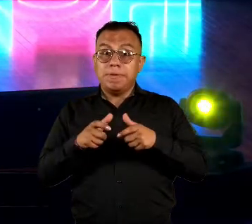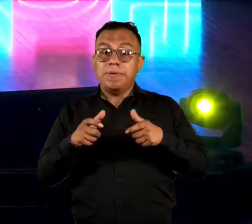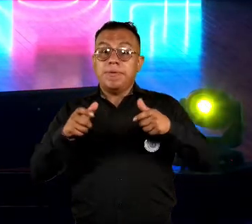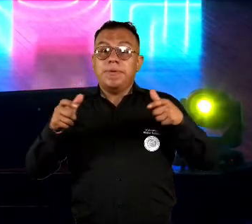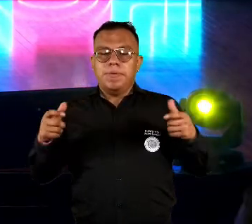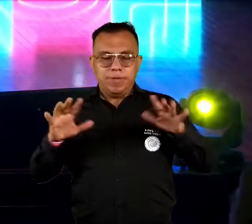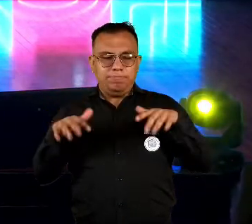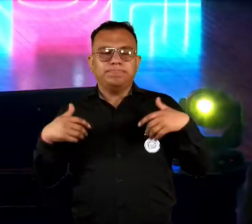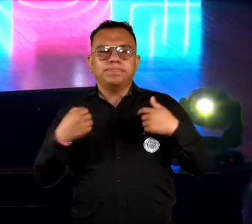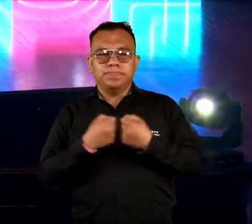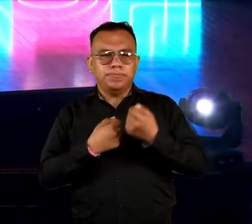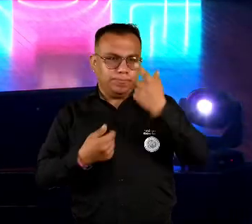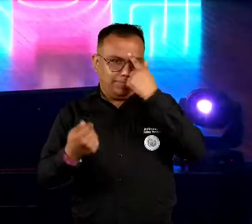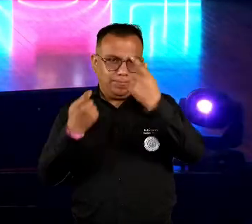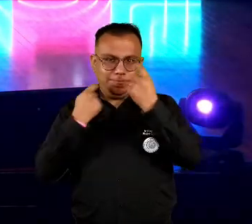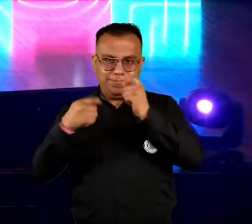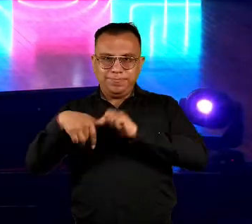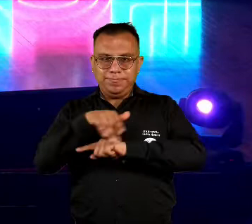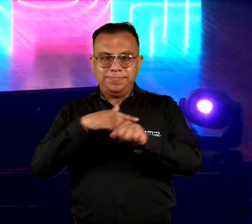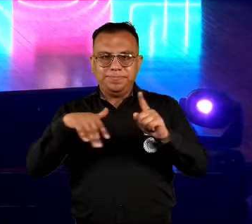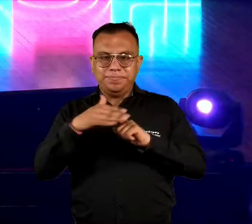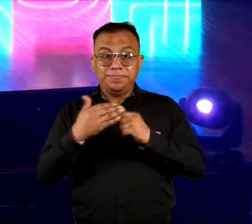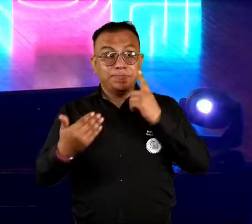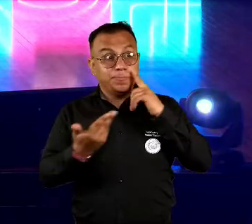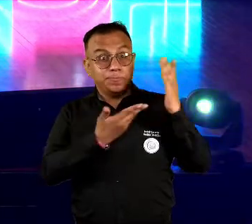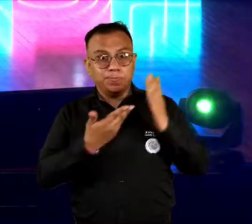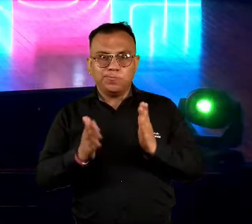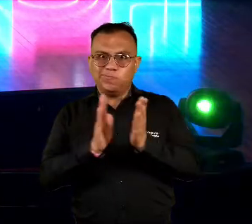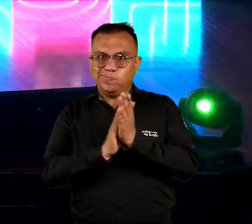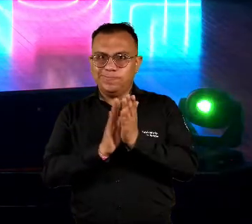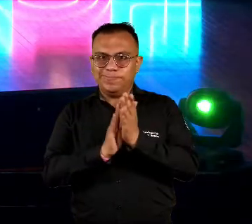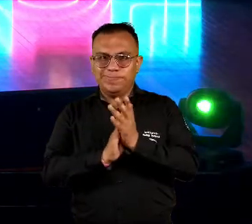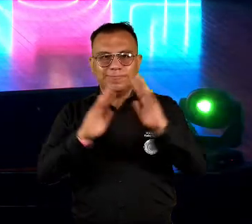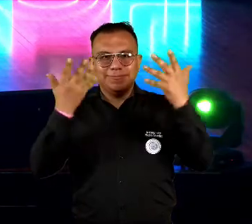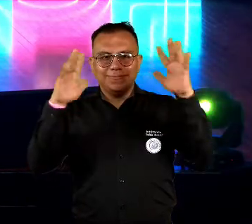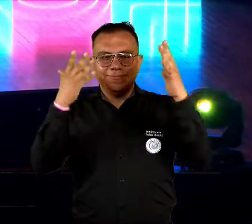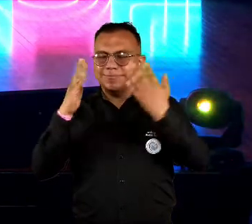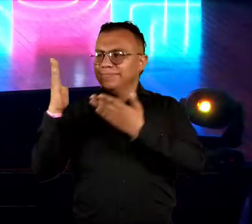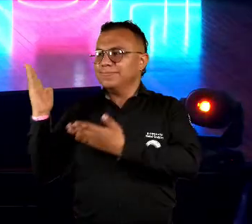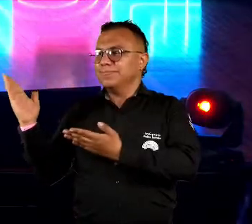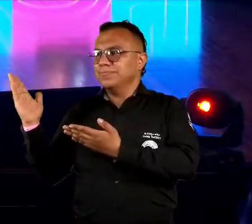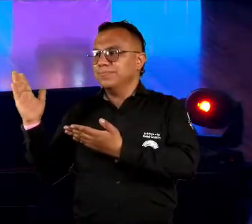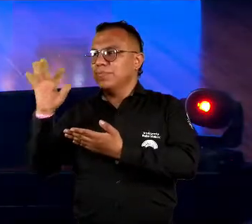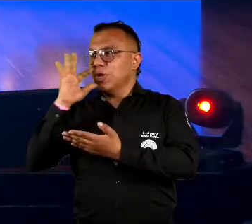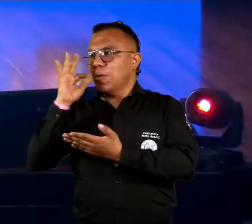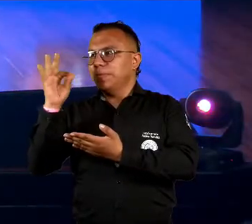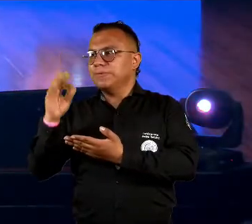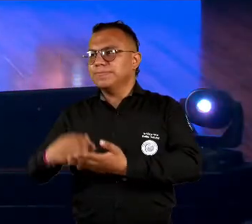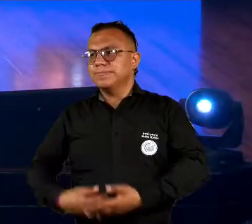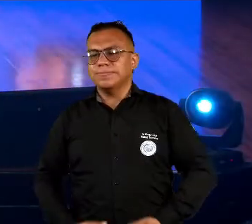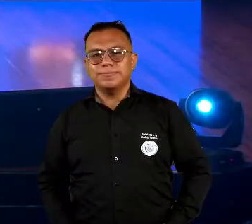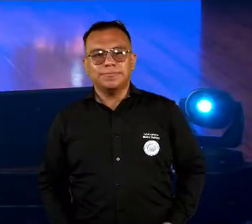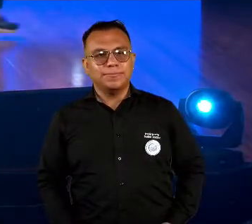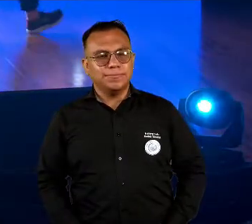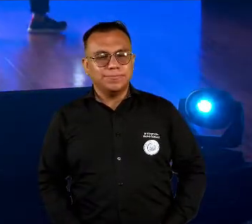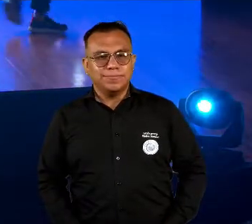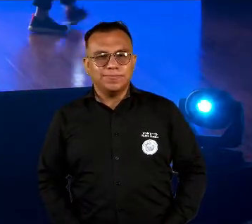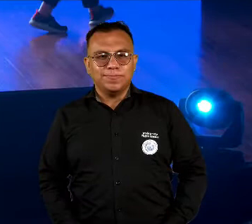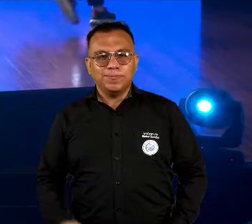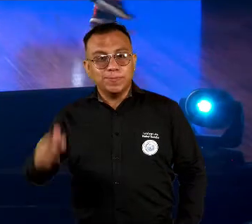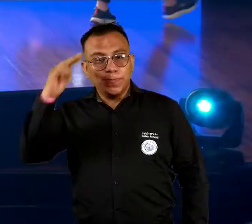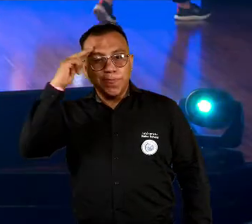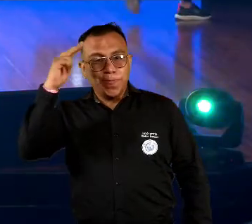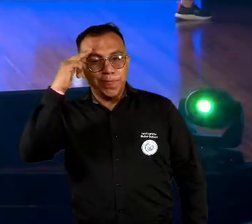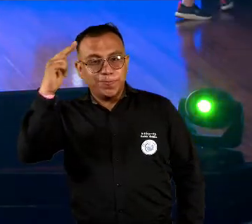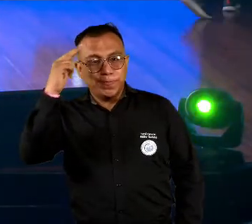de las alianzas estratégicas en el sector démosle un fuerte aplauso por favor Hola Hola Hola Hola